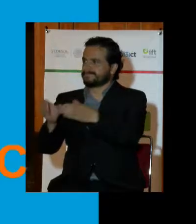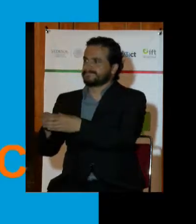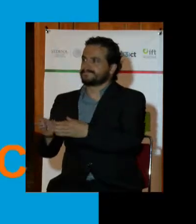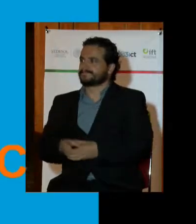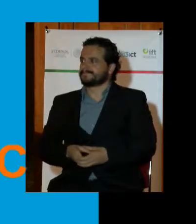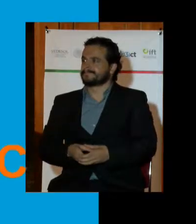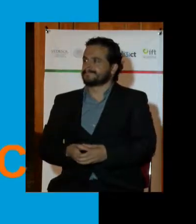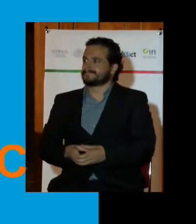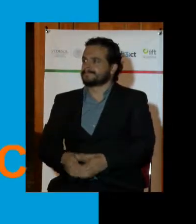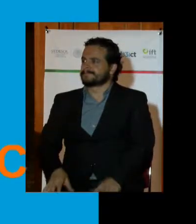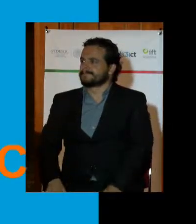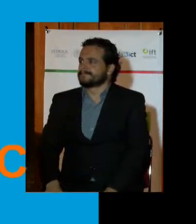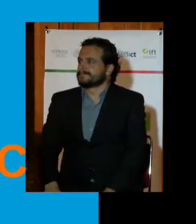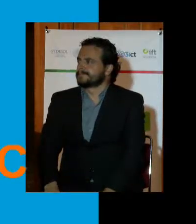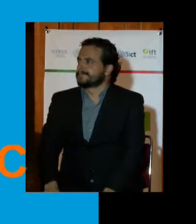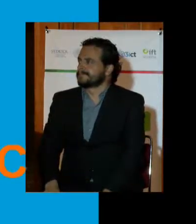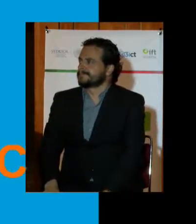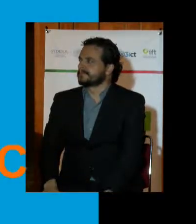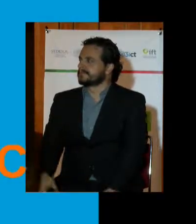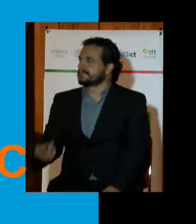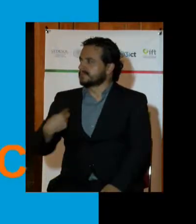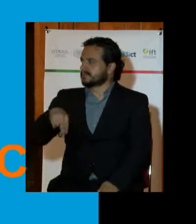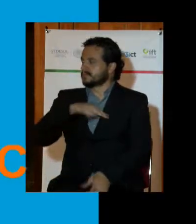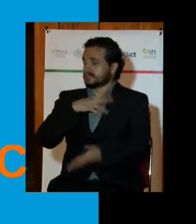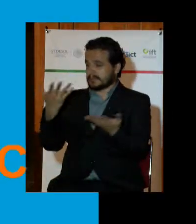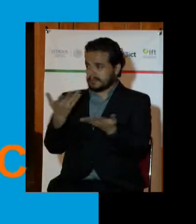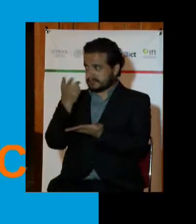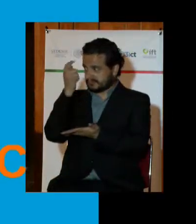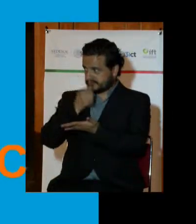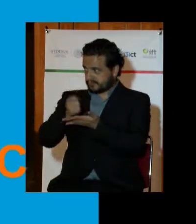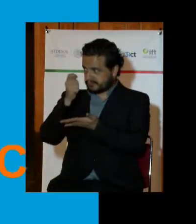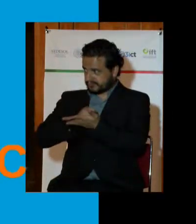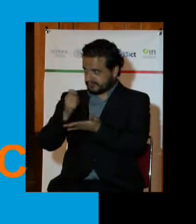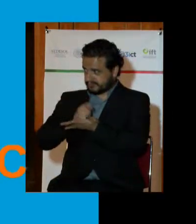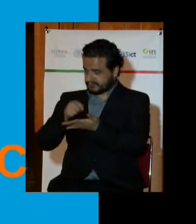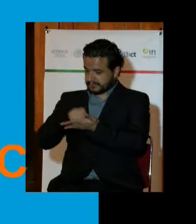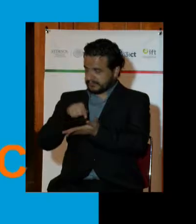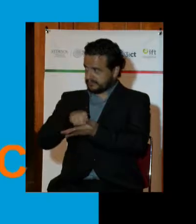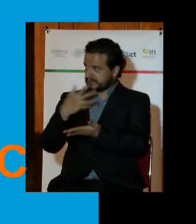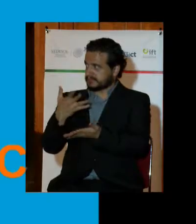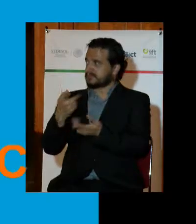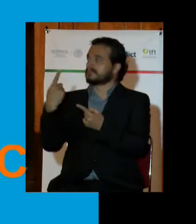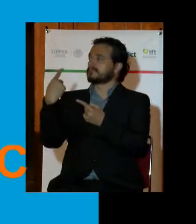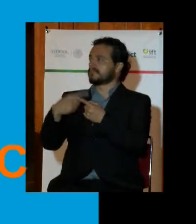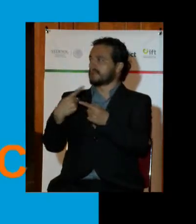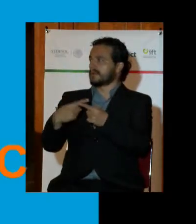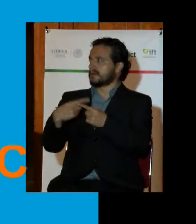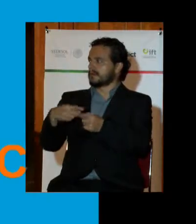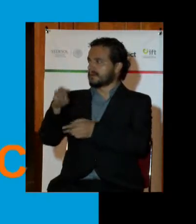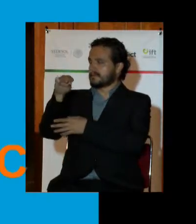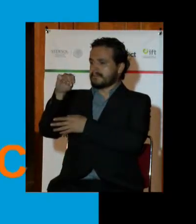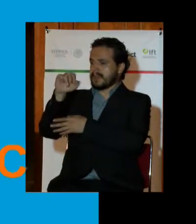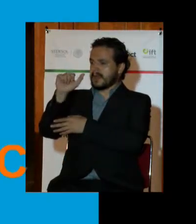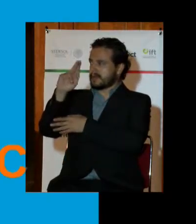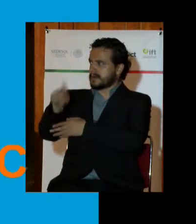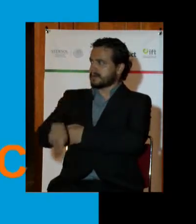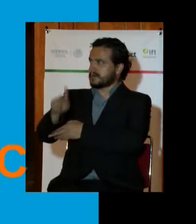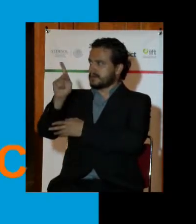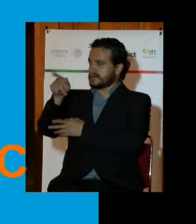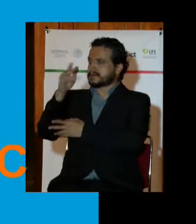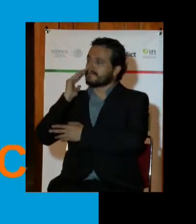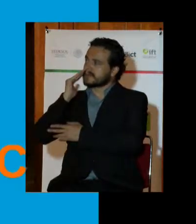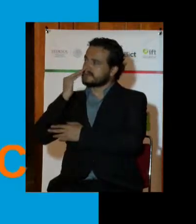más accesibles. Pero esto fue escrito por Mark Zuckerberg y se publicó en internet hace poco más de una hora, junto con